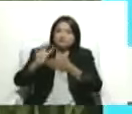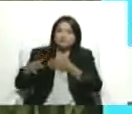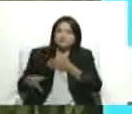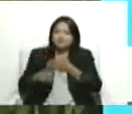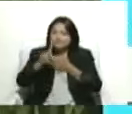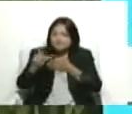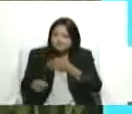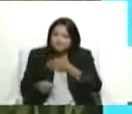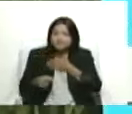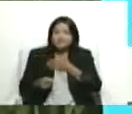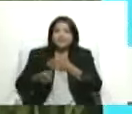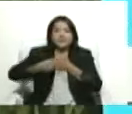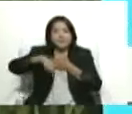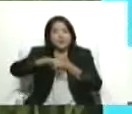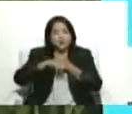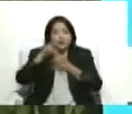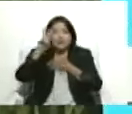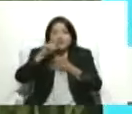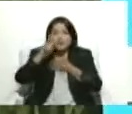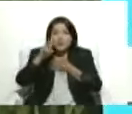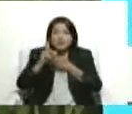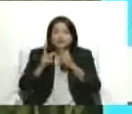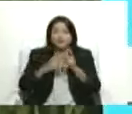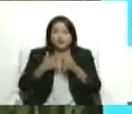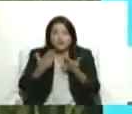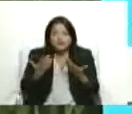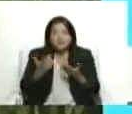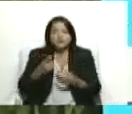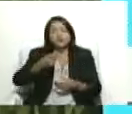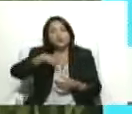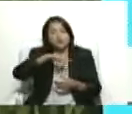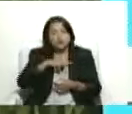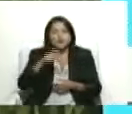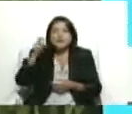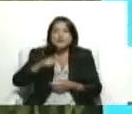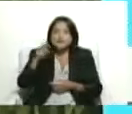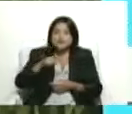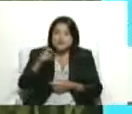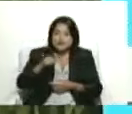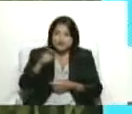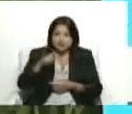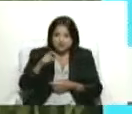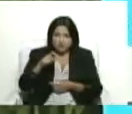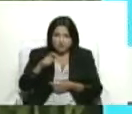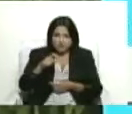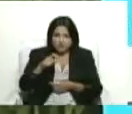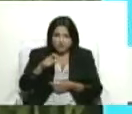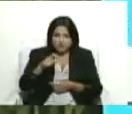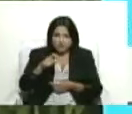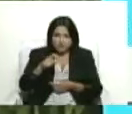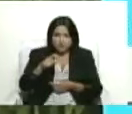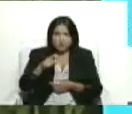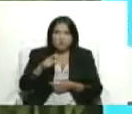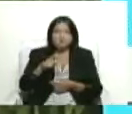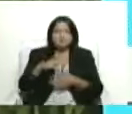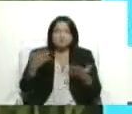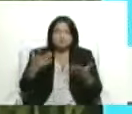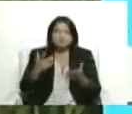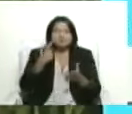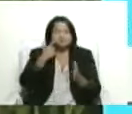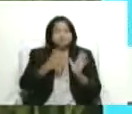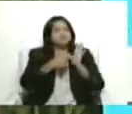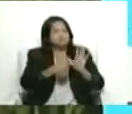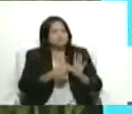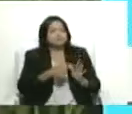americana y en nuestra tierra venezolana. Y es eso, pues, el llamado a que hagan sin miedo un acto valiente